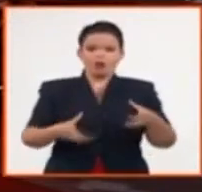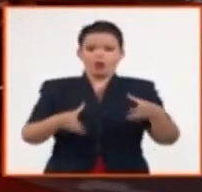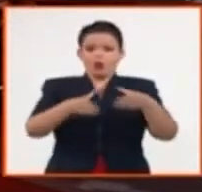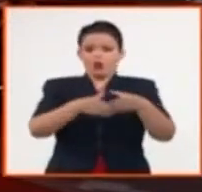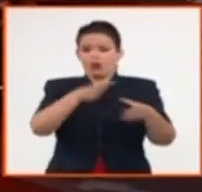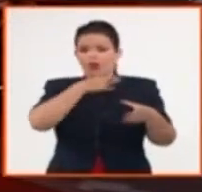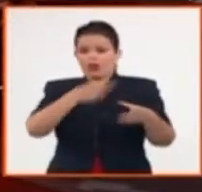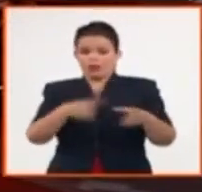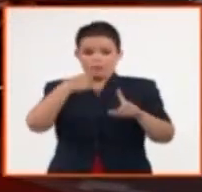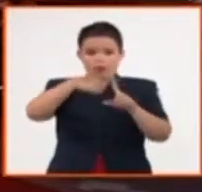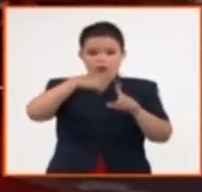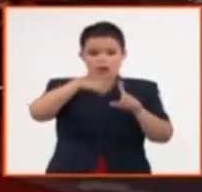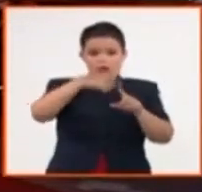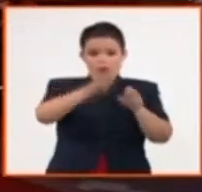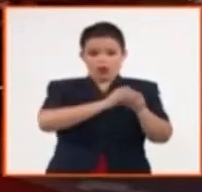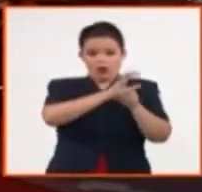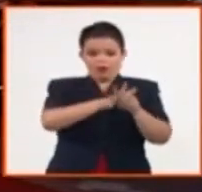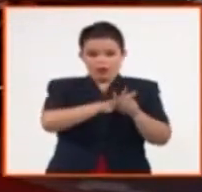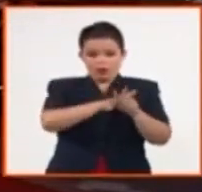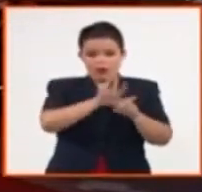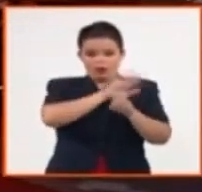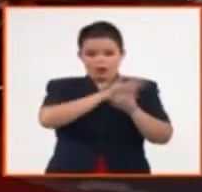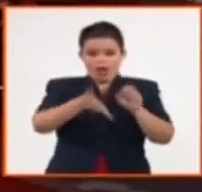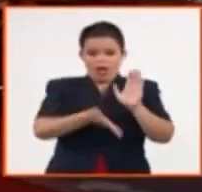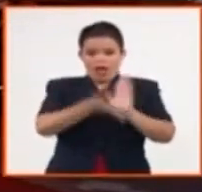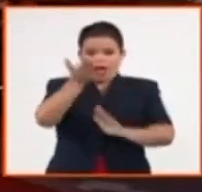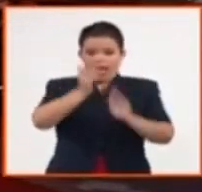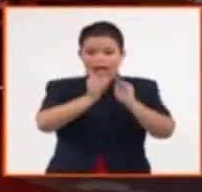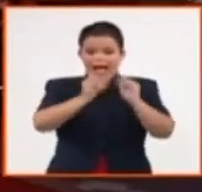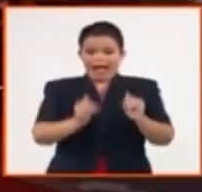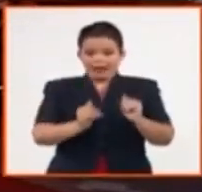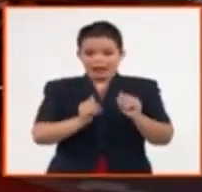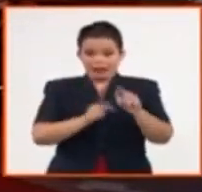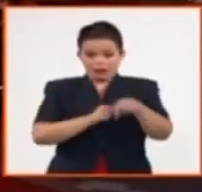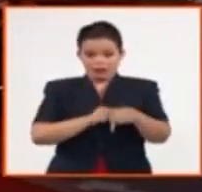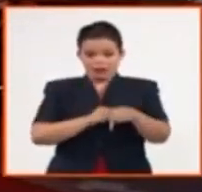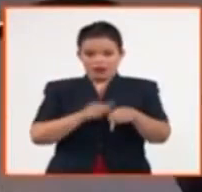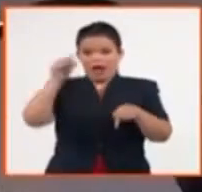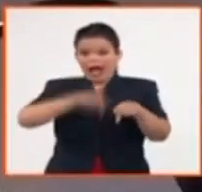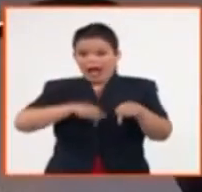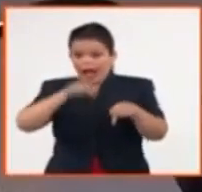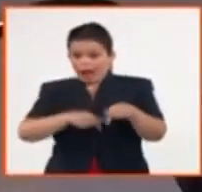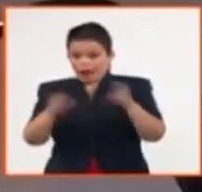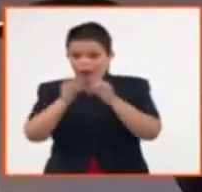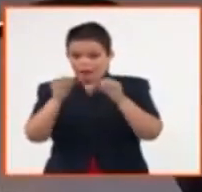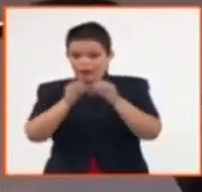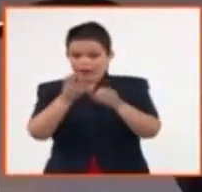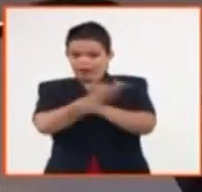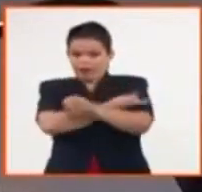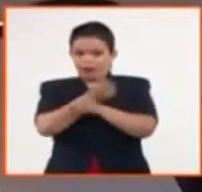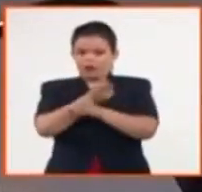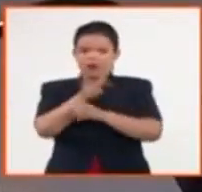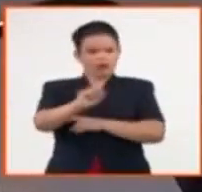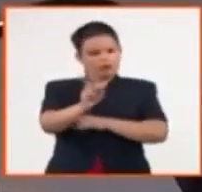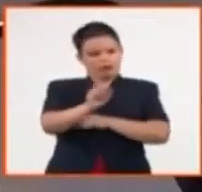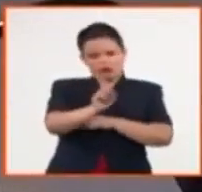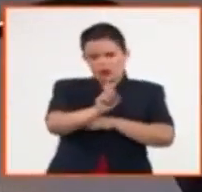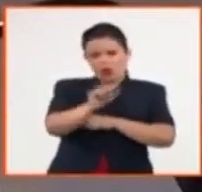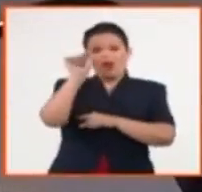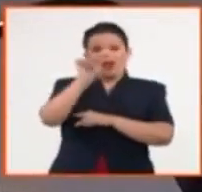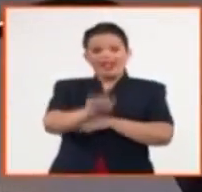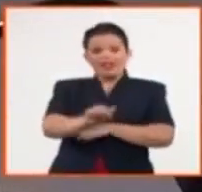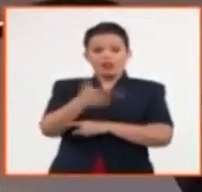serán vacunados como convalecientes en las próximas semanas. Ya bueno, aquí se va a explicar, nosotros conocemos, se ha explicado también en otras